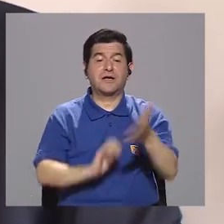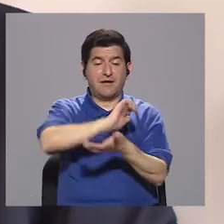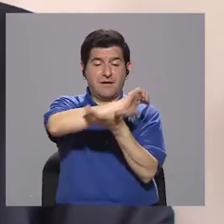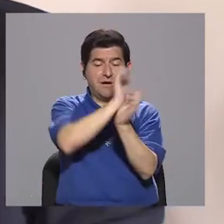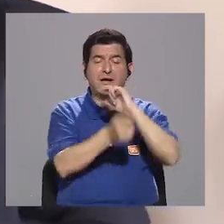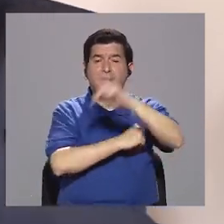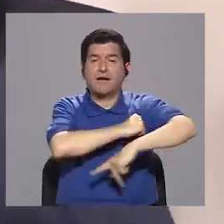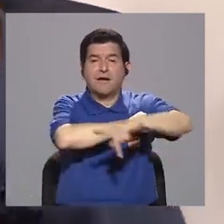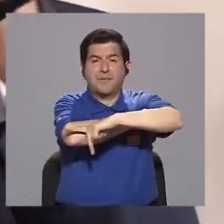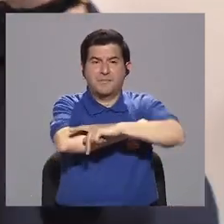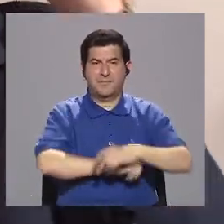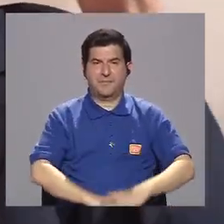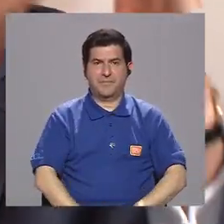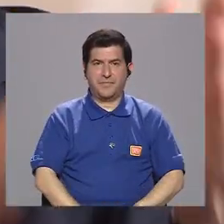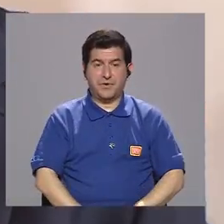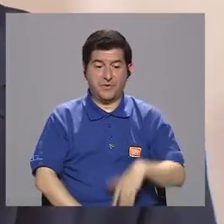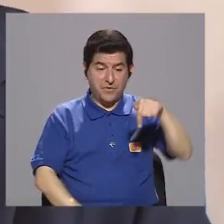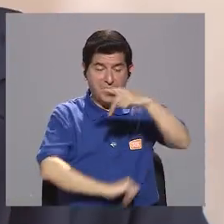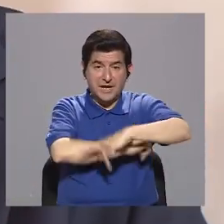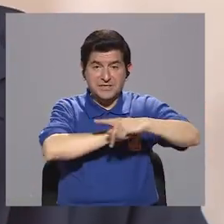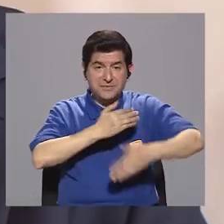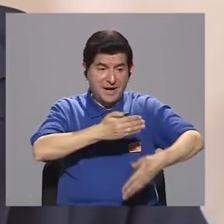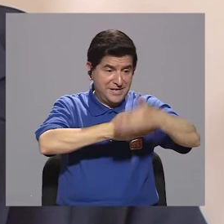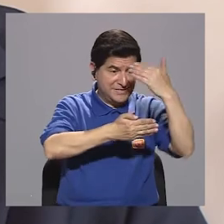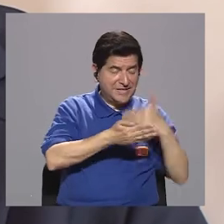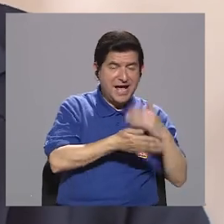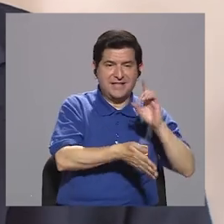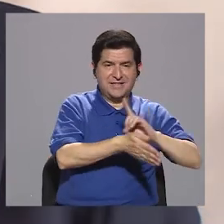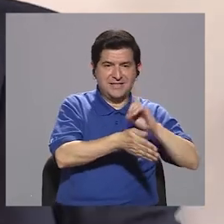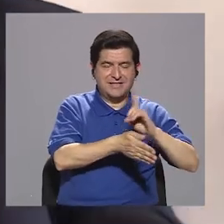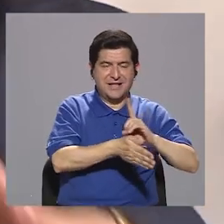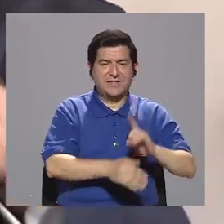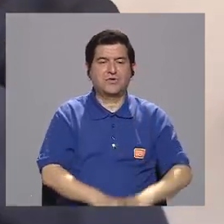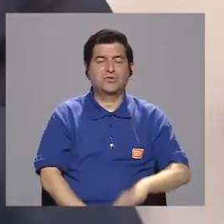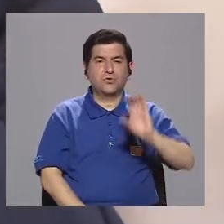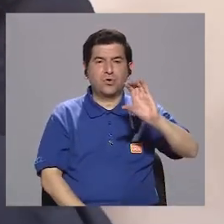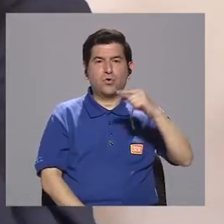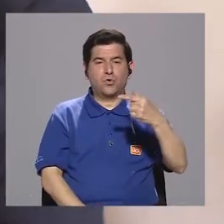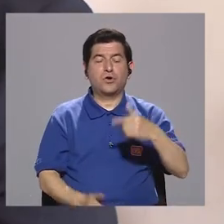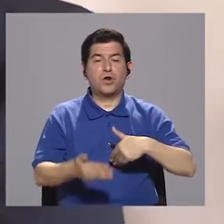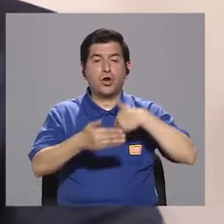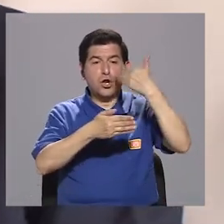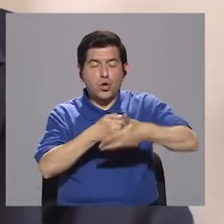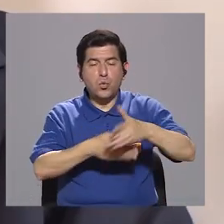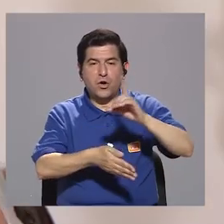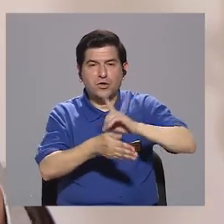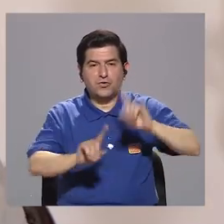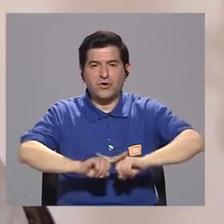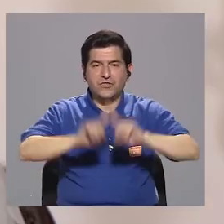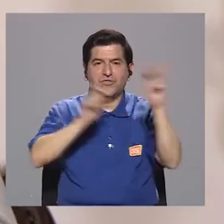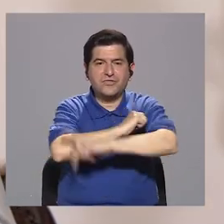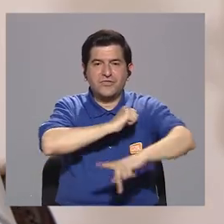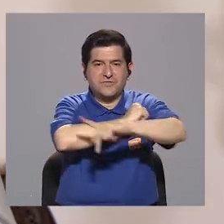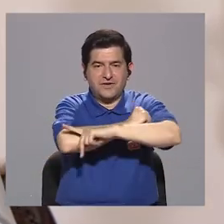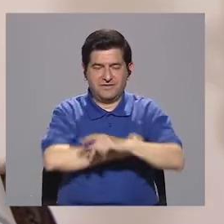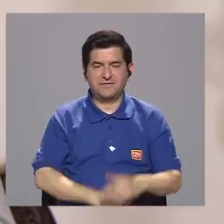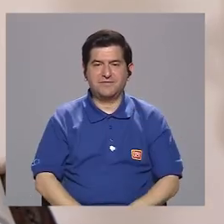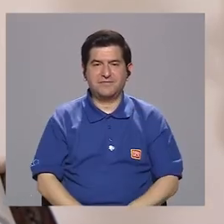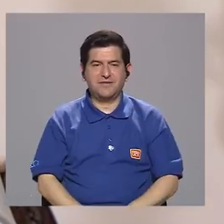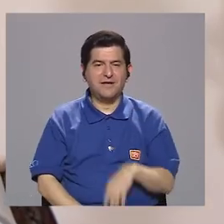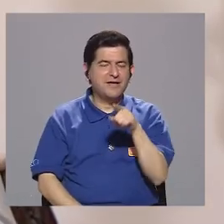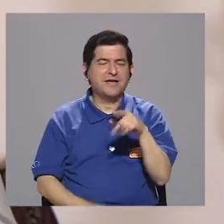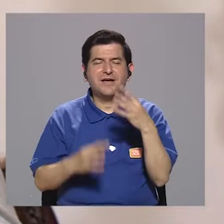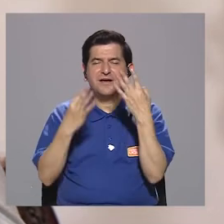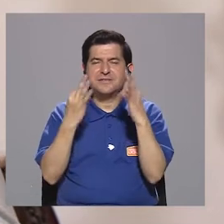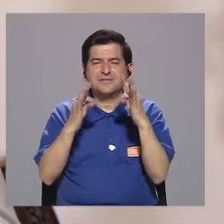este país. País es un país antes del doctor Calderón y otro país después del doctor Calderón. Y lo digo porque en ese retrato que estamos